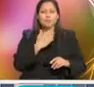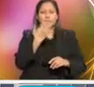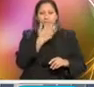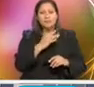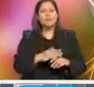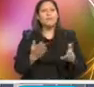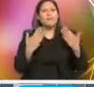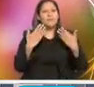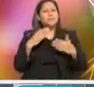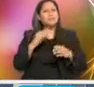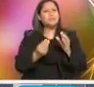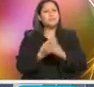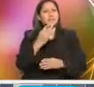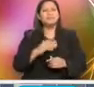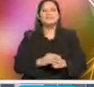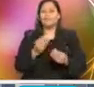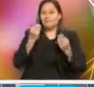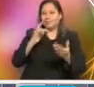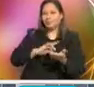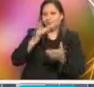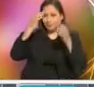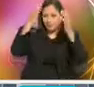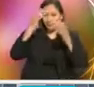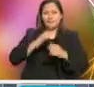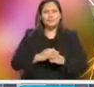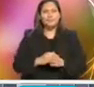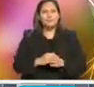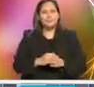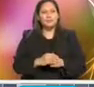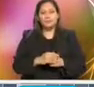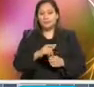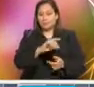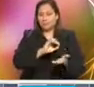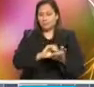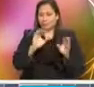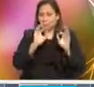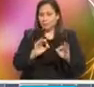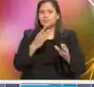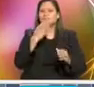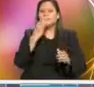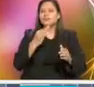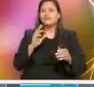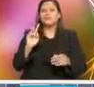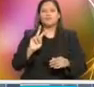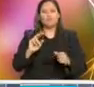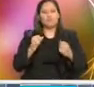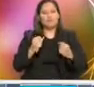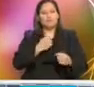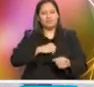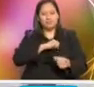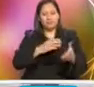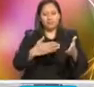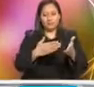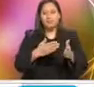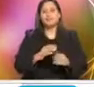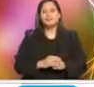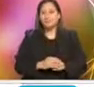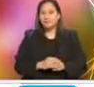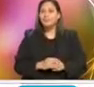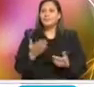nada que Fresco. esté tan cruda, ¿sí? Pues muchas gracias, chef, No, hombre, de nada. por esta original, deliciosa y nutritiva receta vegetariana.